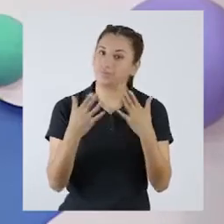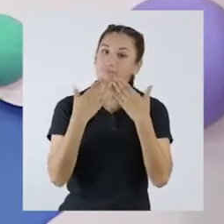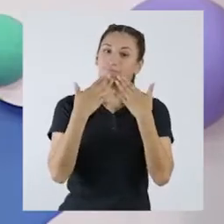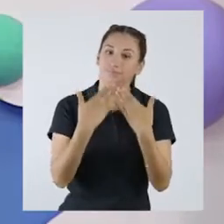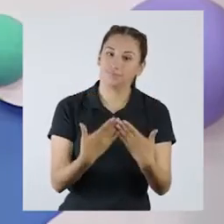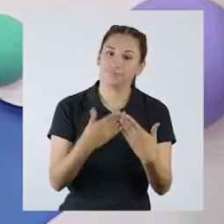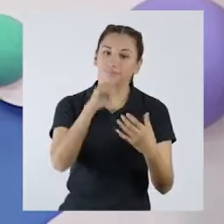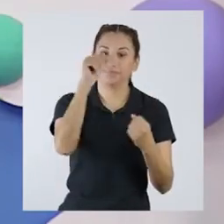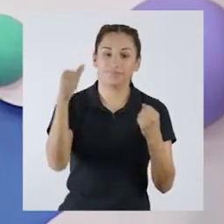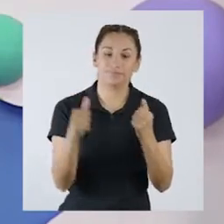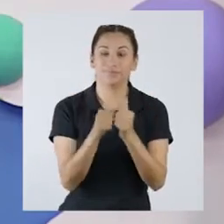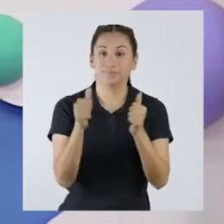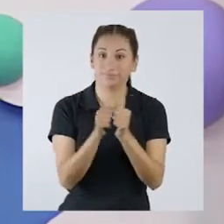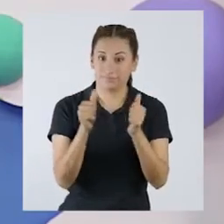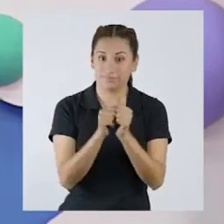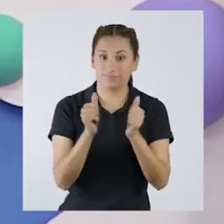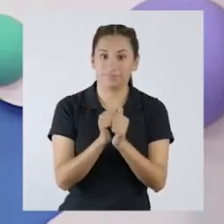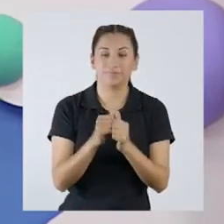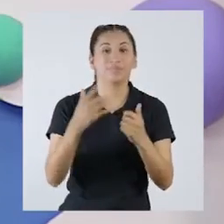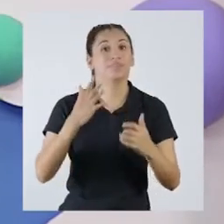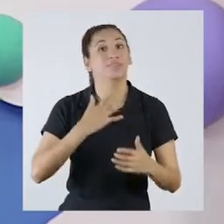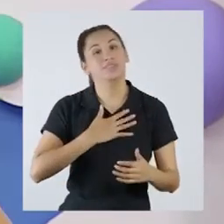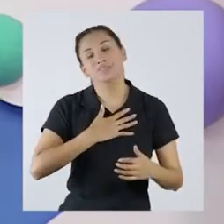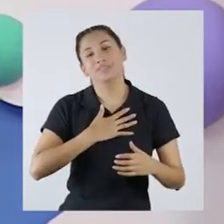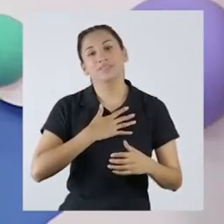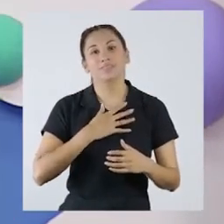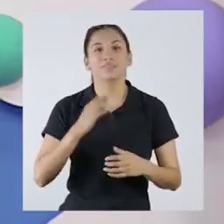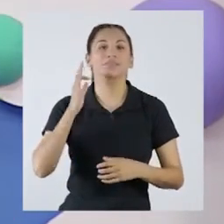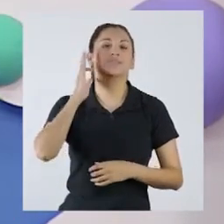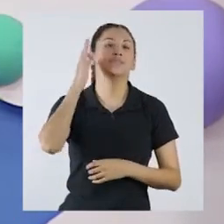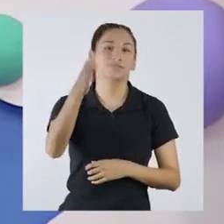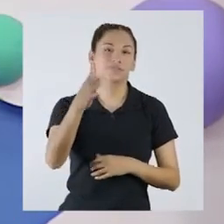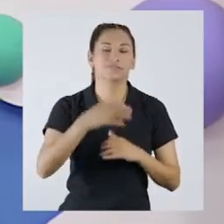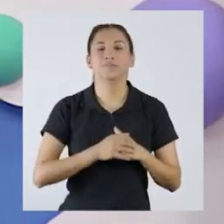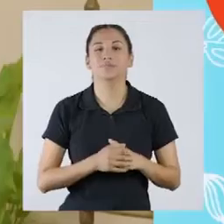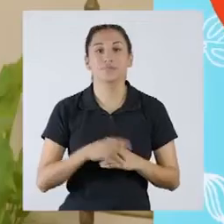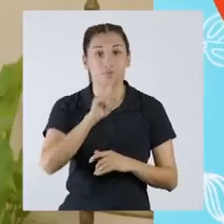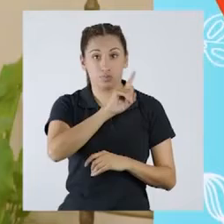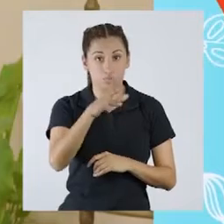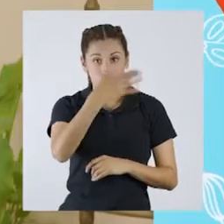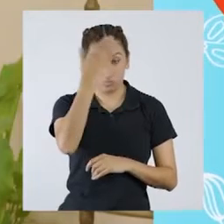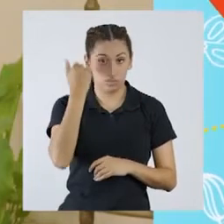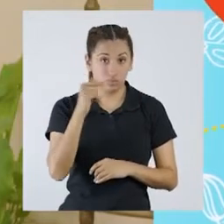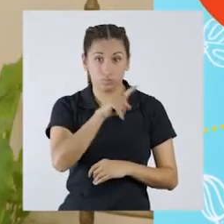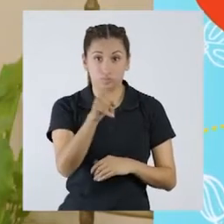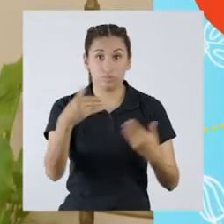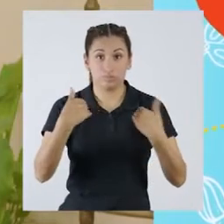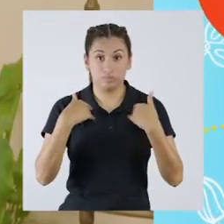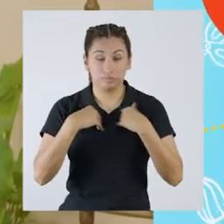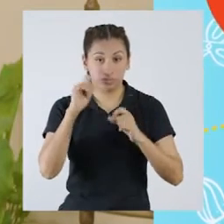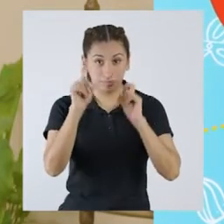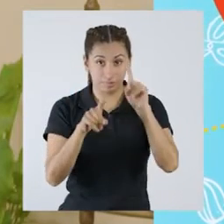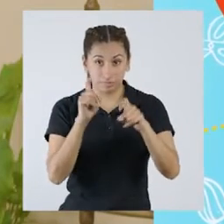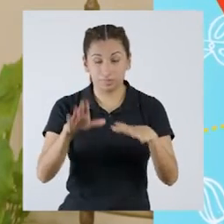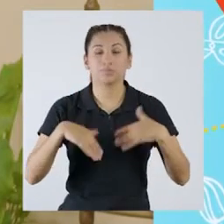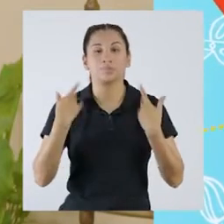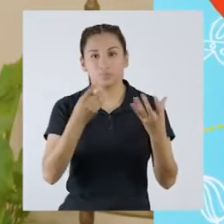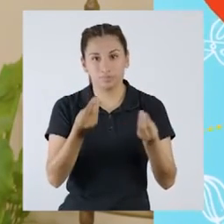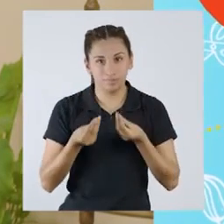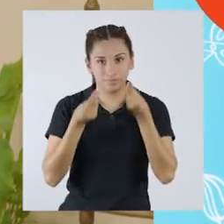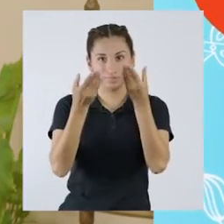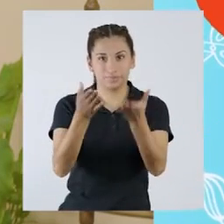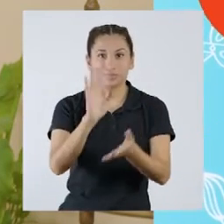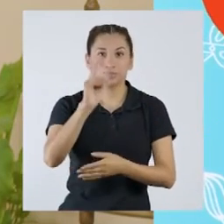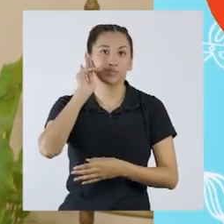profesora. Muchas gracias por acompañarnos. Yo del futuro. No se olviden que si tienen alguna pregunta,